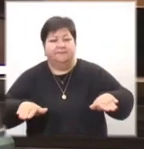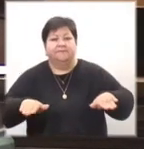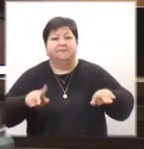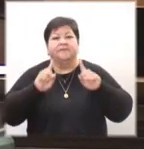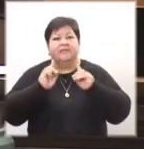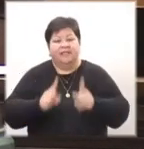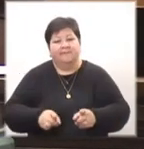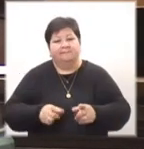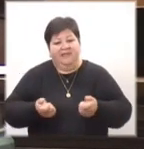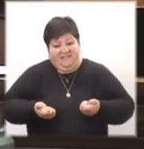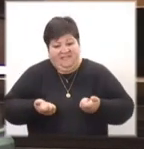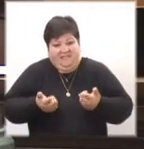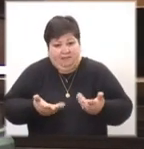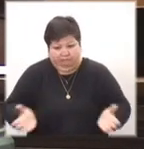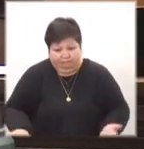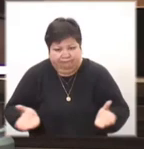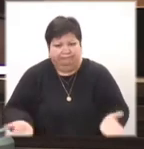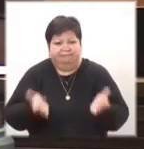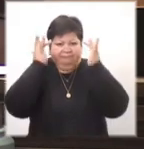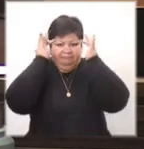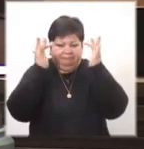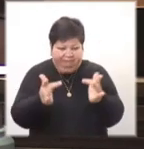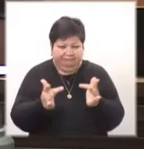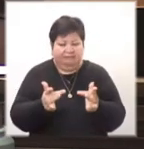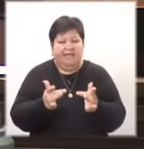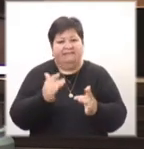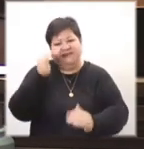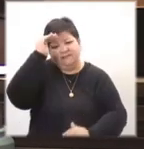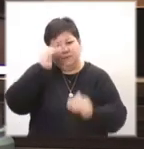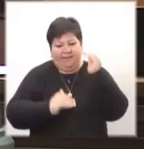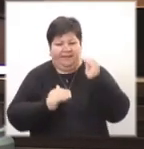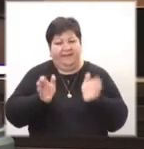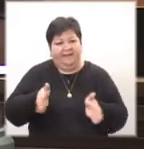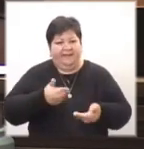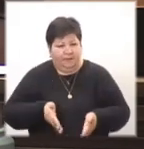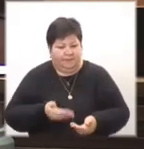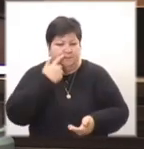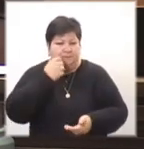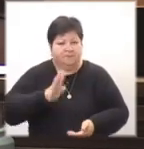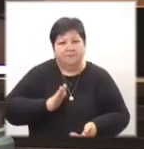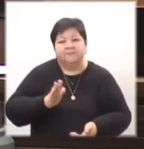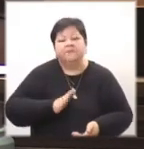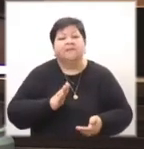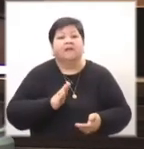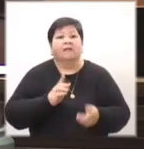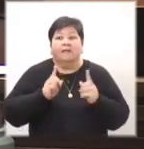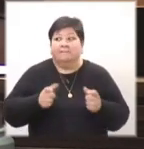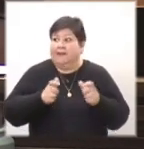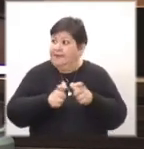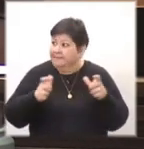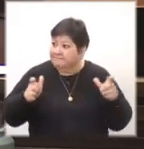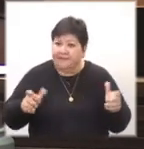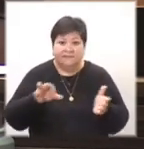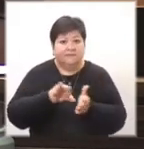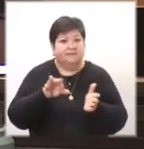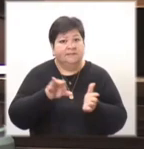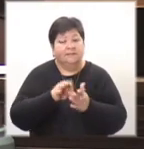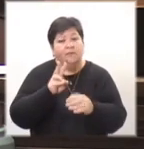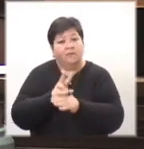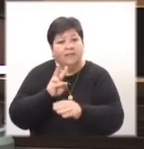de potenciar la inversión educativa, a las desigualdades de género, a la necesidad de ampliar el sistema de cuidados,